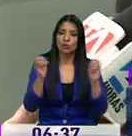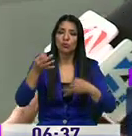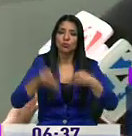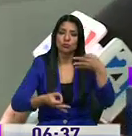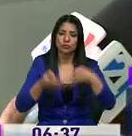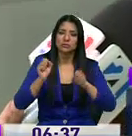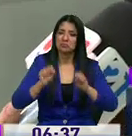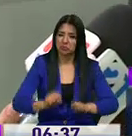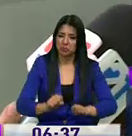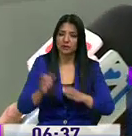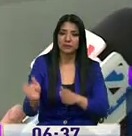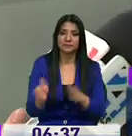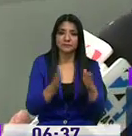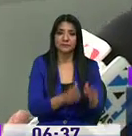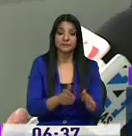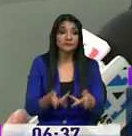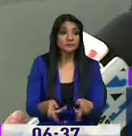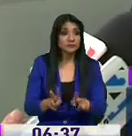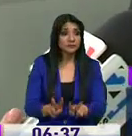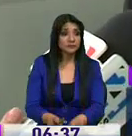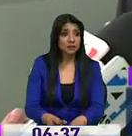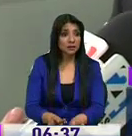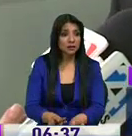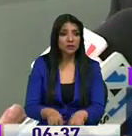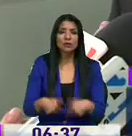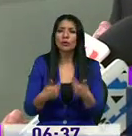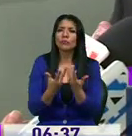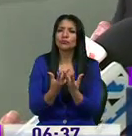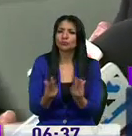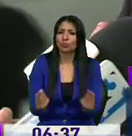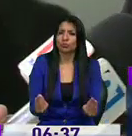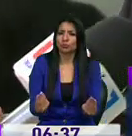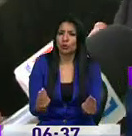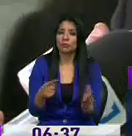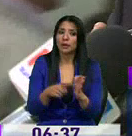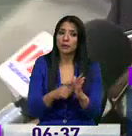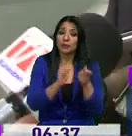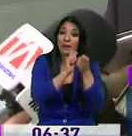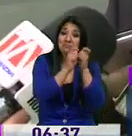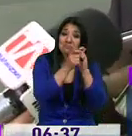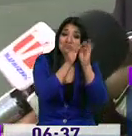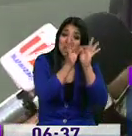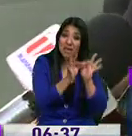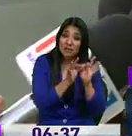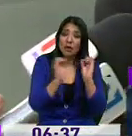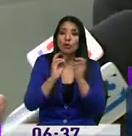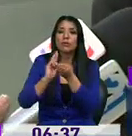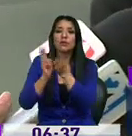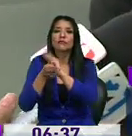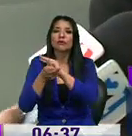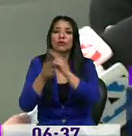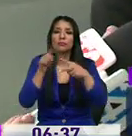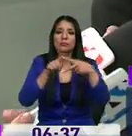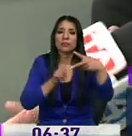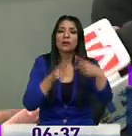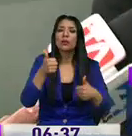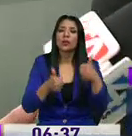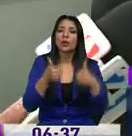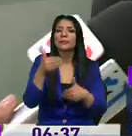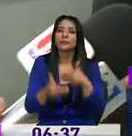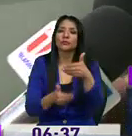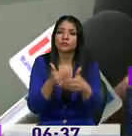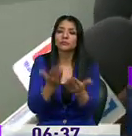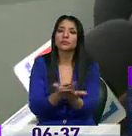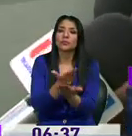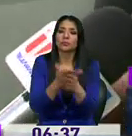y a su vez también lo que tenemos que encontrar es el camino si será vía enmienda o vía reforma cuál va a ser el procesamiento que nosotros